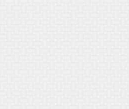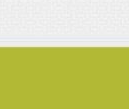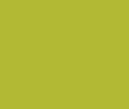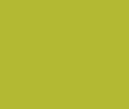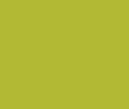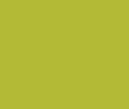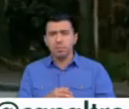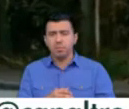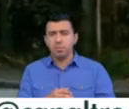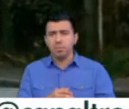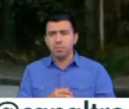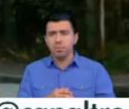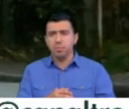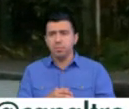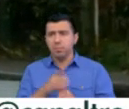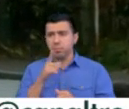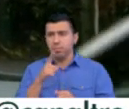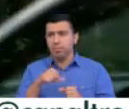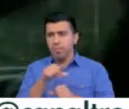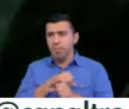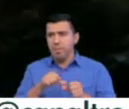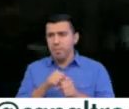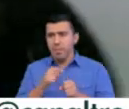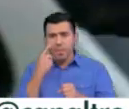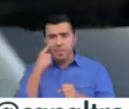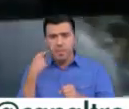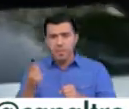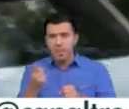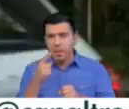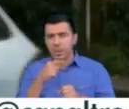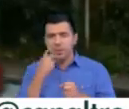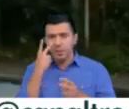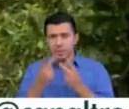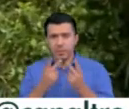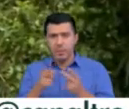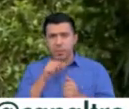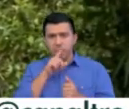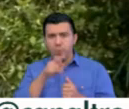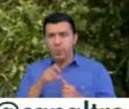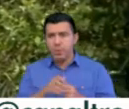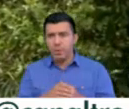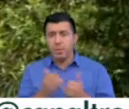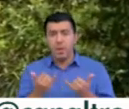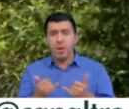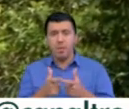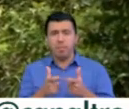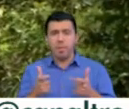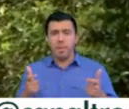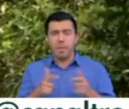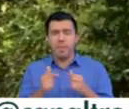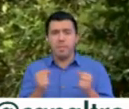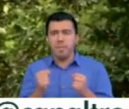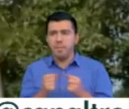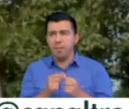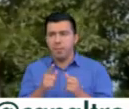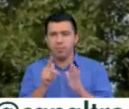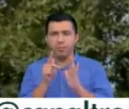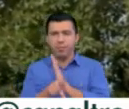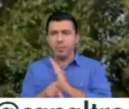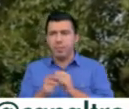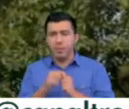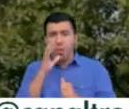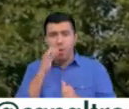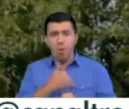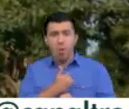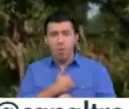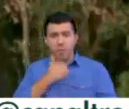Antro.com. Este es uno de los parques más visitados de Bucaramanga. Sin embargo, creció el temor en la población luego de conocerse el asesinato de un joven